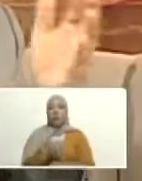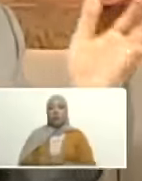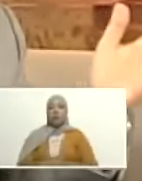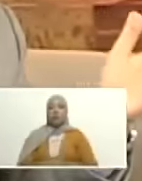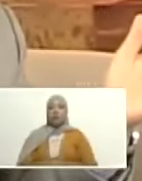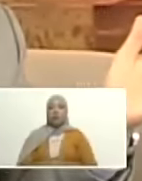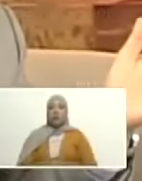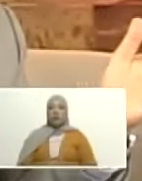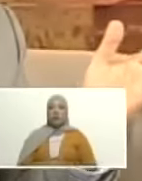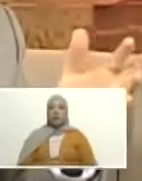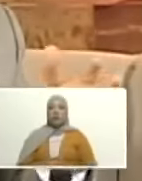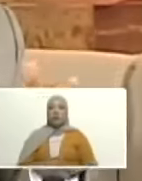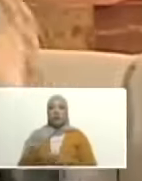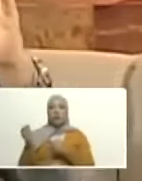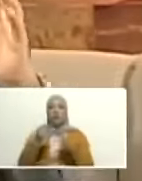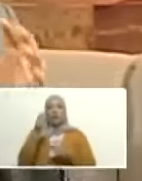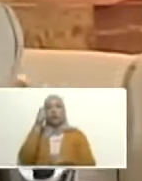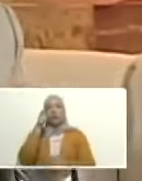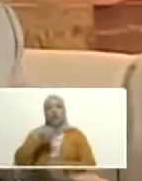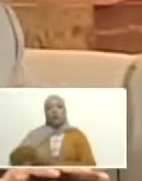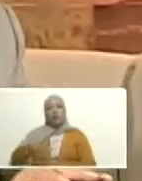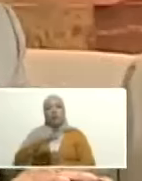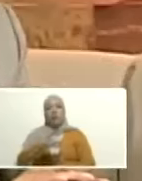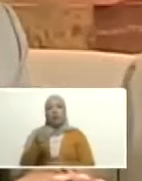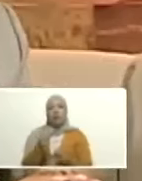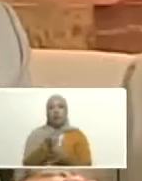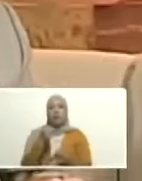nosotros abrimos las compuertas del diálogo, siempre,